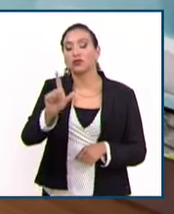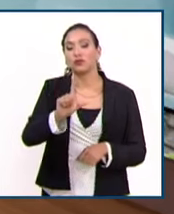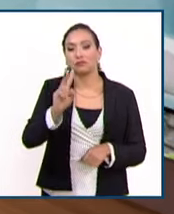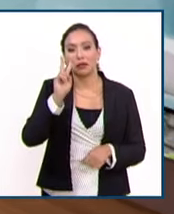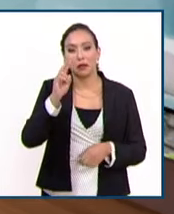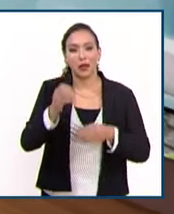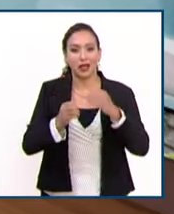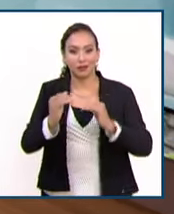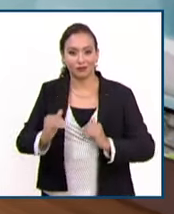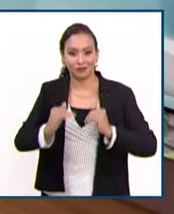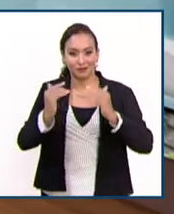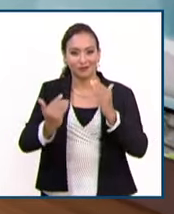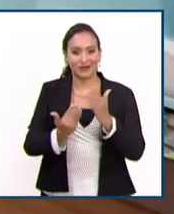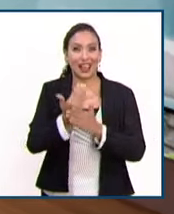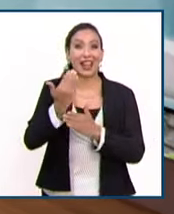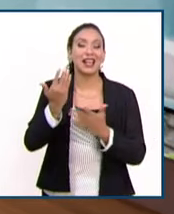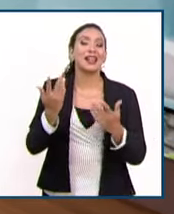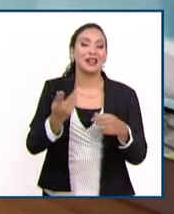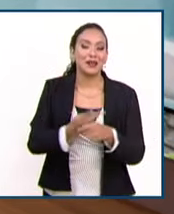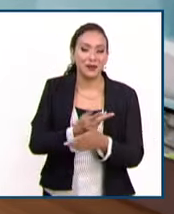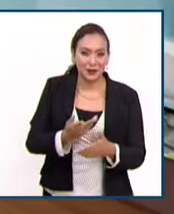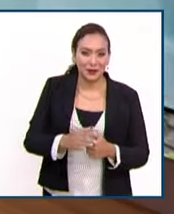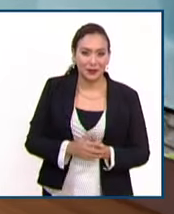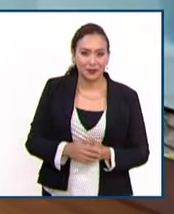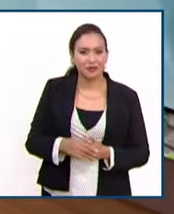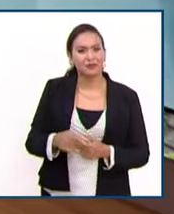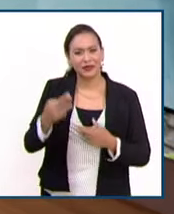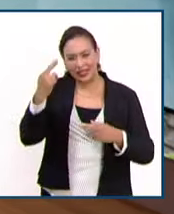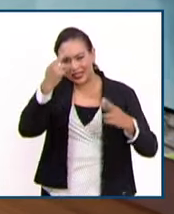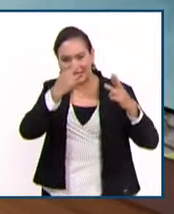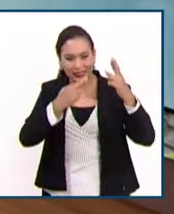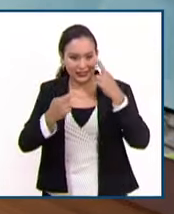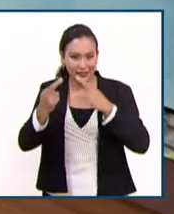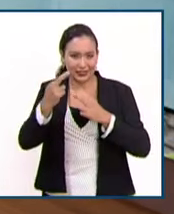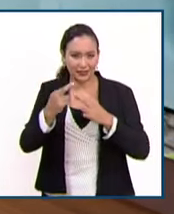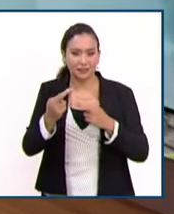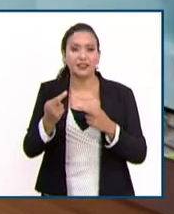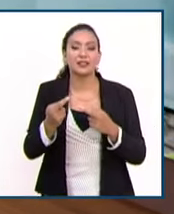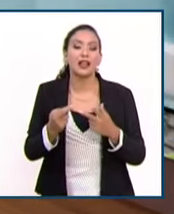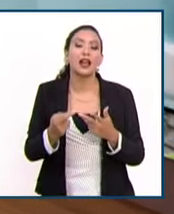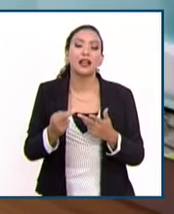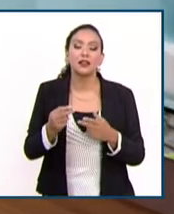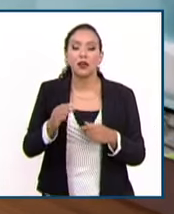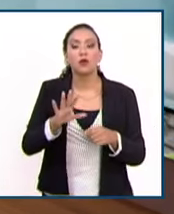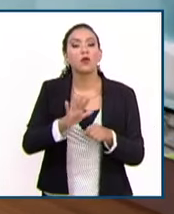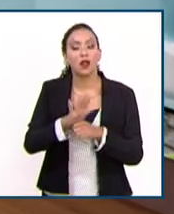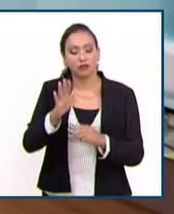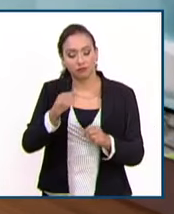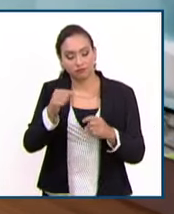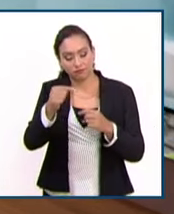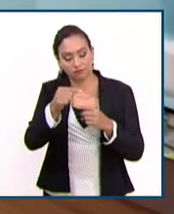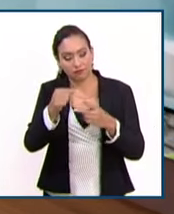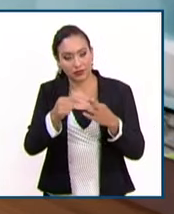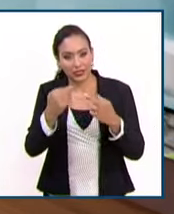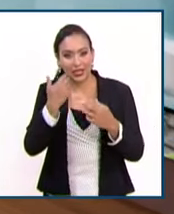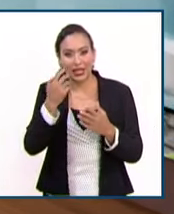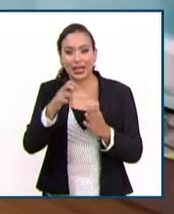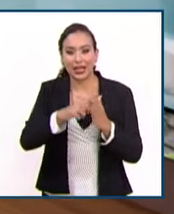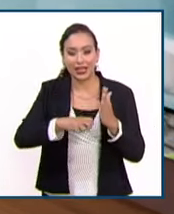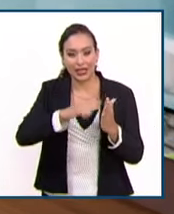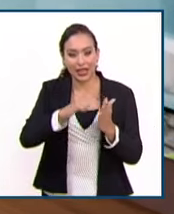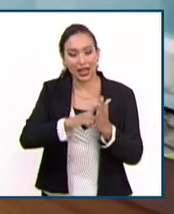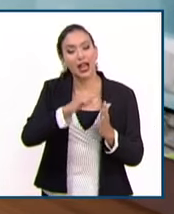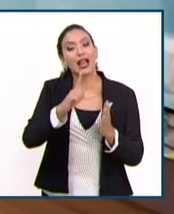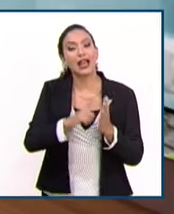la sesión del Pleno de la Suprema Corte. En esta ocasión culminará el estudio de las acciones en las que se pide invalidar reformas a la